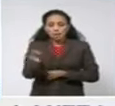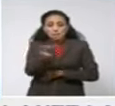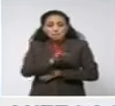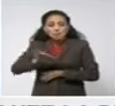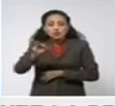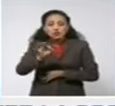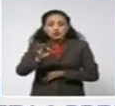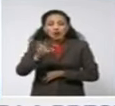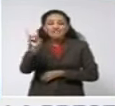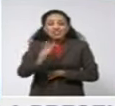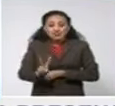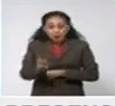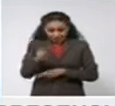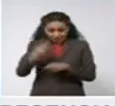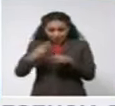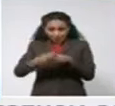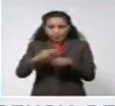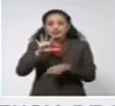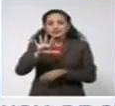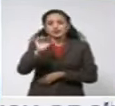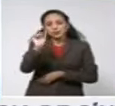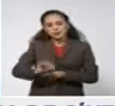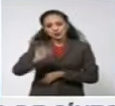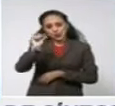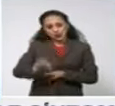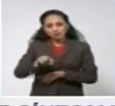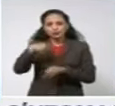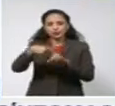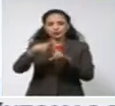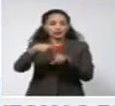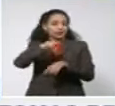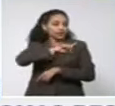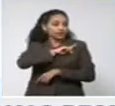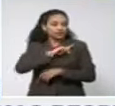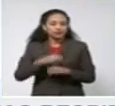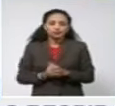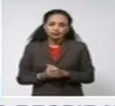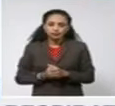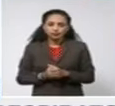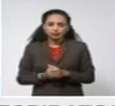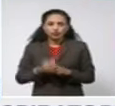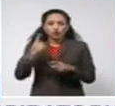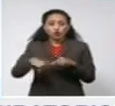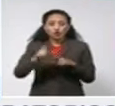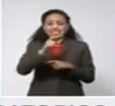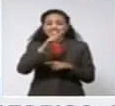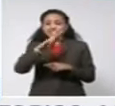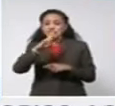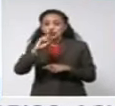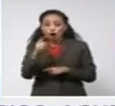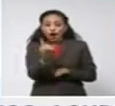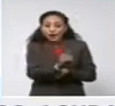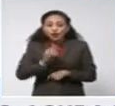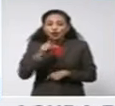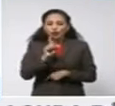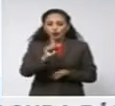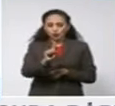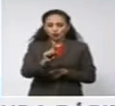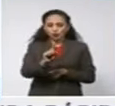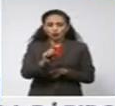Venezuela, 5 personas se diagnosticaron ayer, de Ciro Redondo, 1, de Florencia, 1